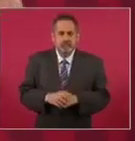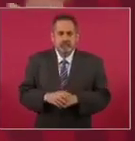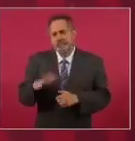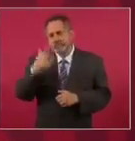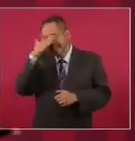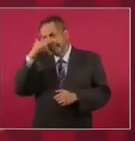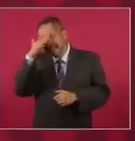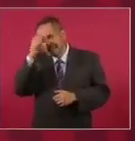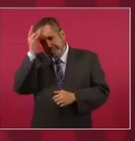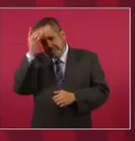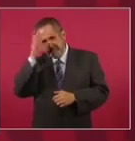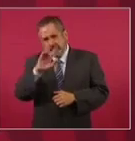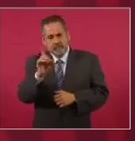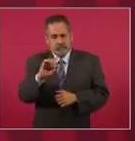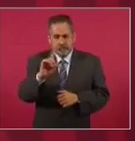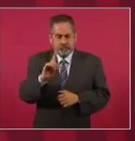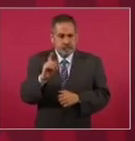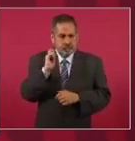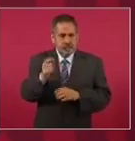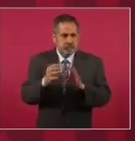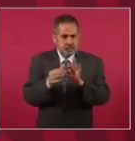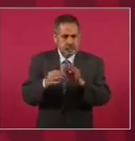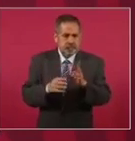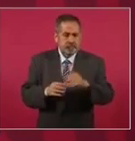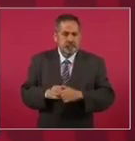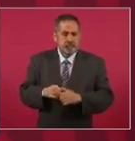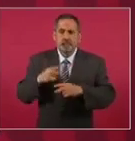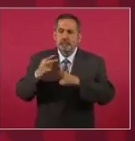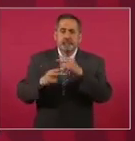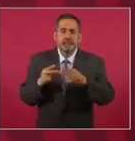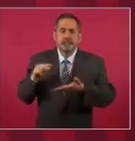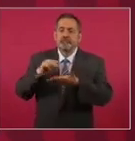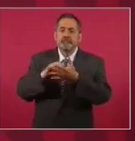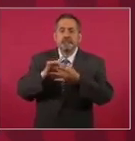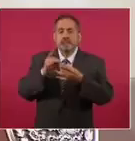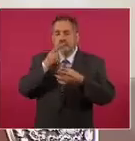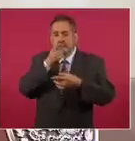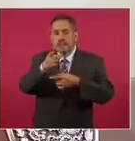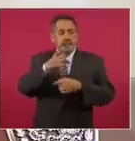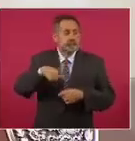sé. No, no. Voy a decir cosas que no saben.